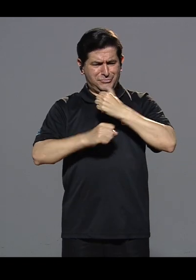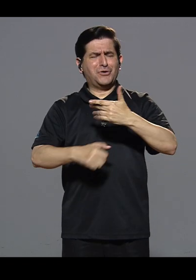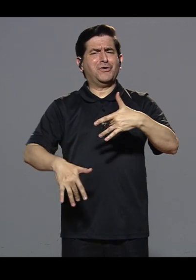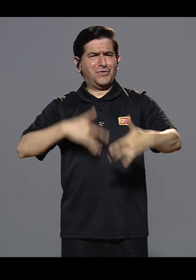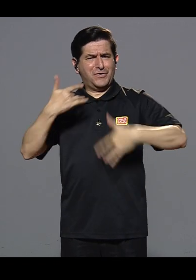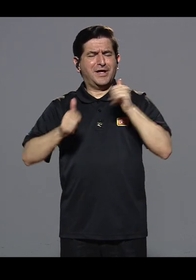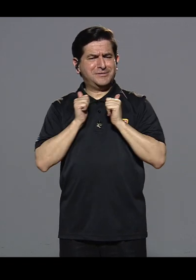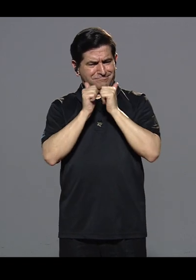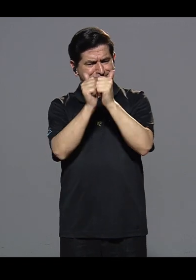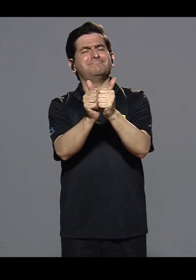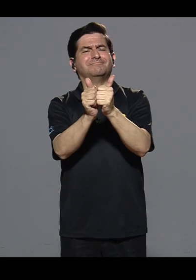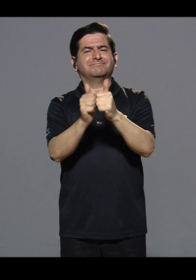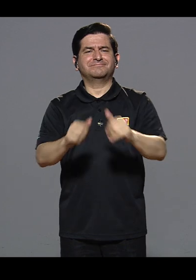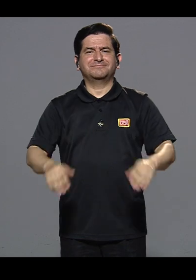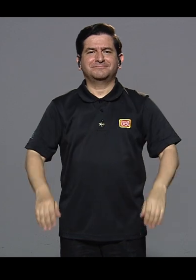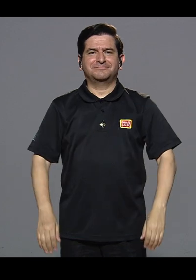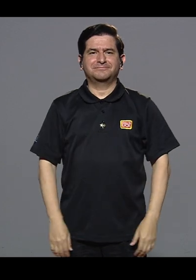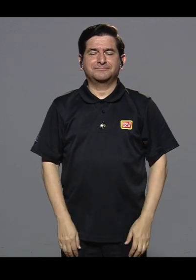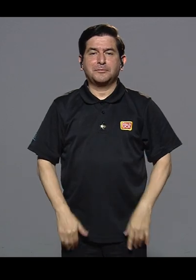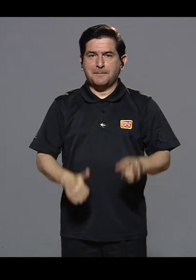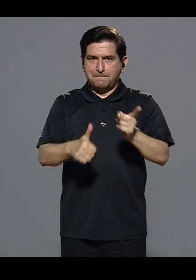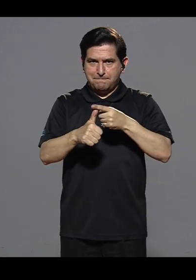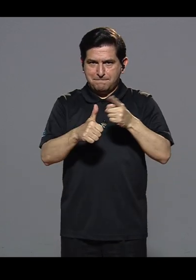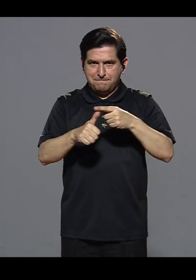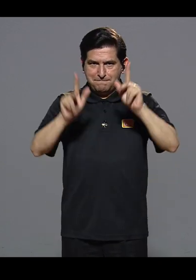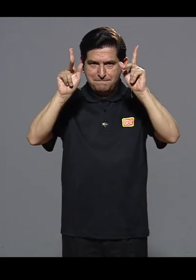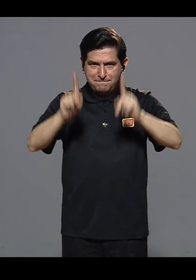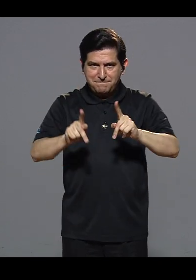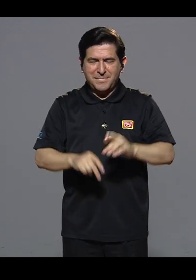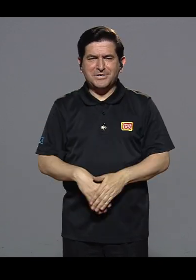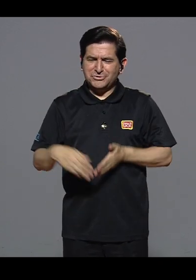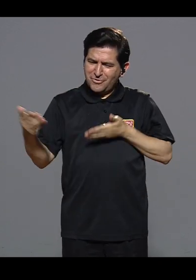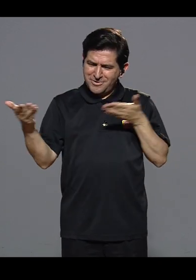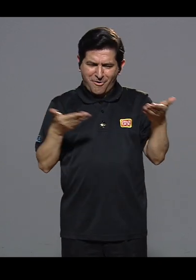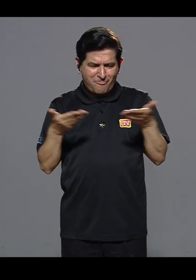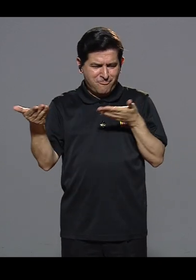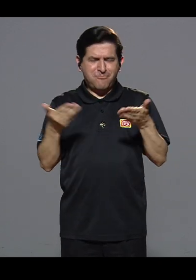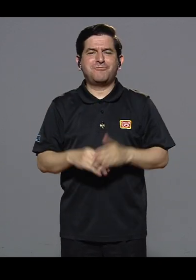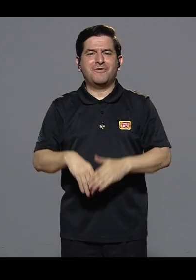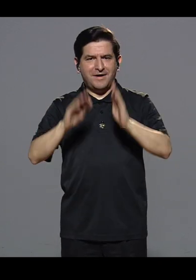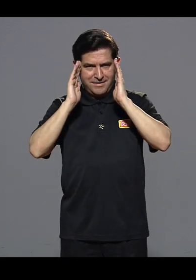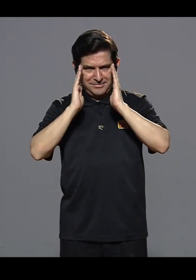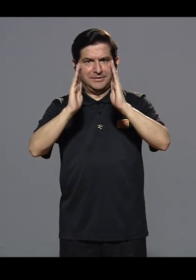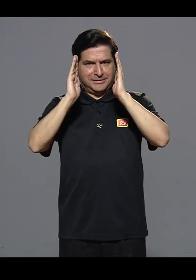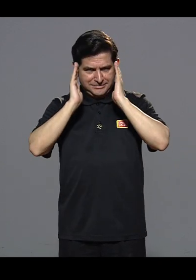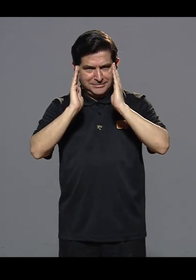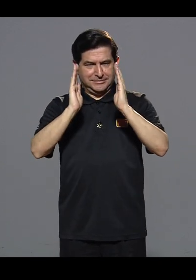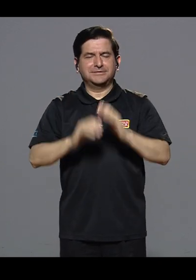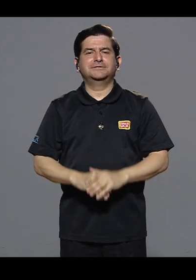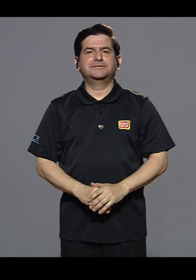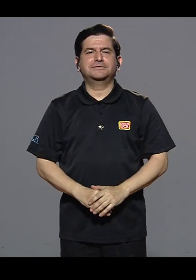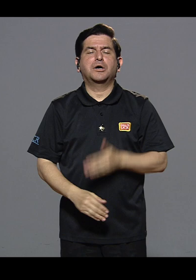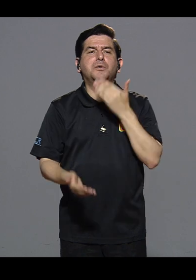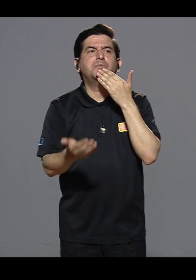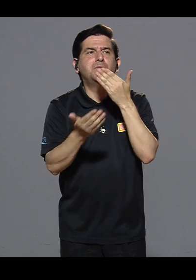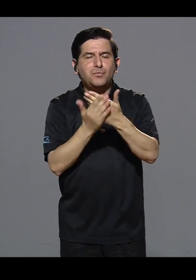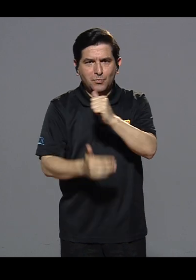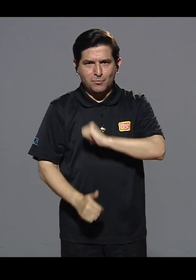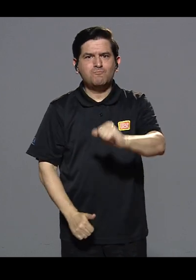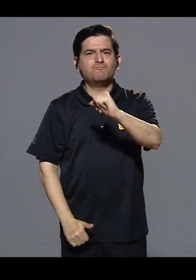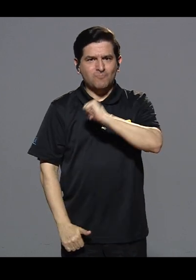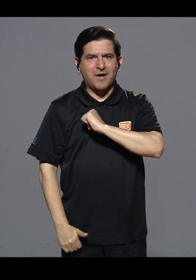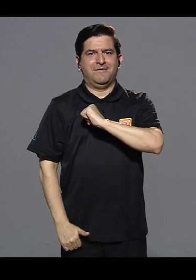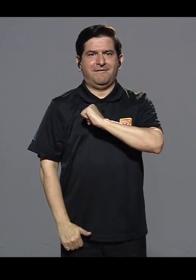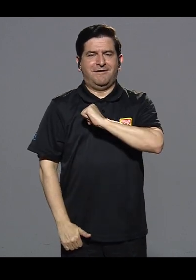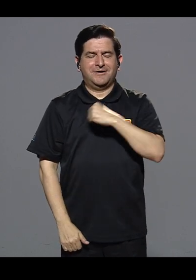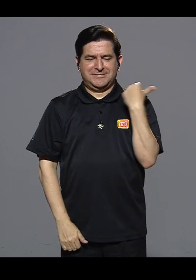sienten confianza cuando están con él. Primero que todo, es una persona muy servicial, muy atenta, tiene una muy